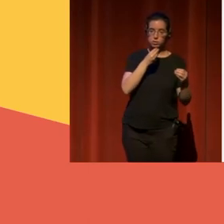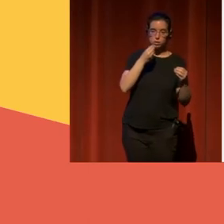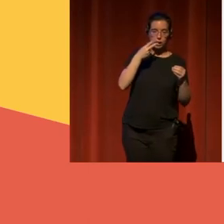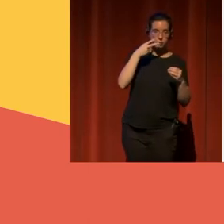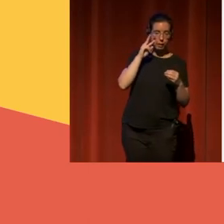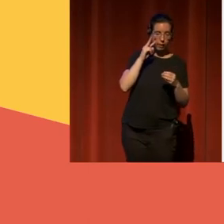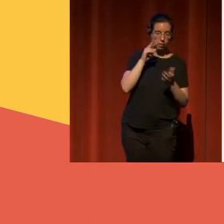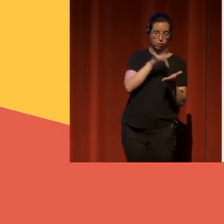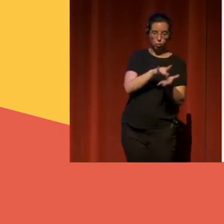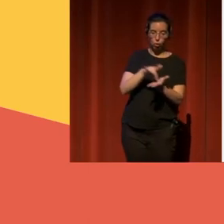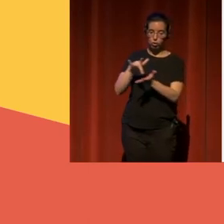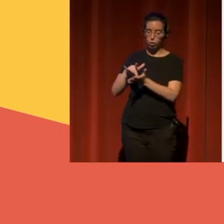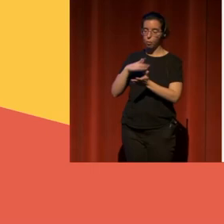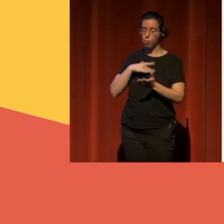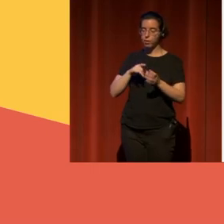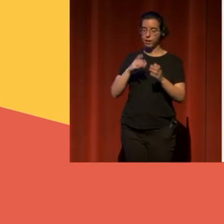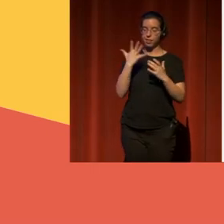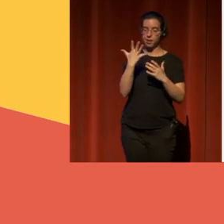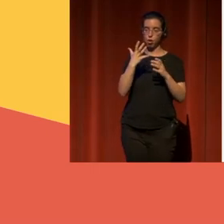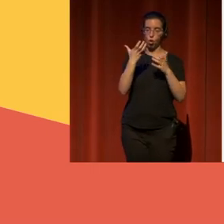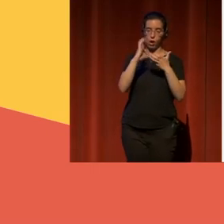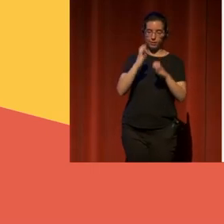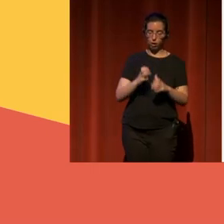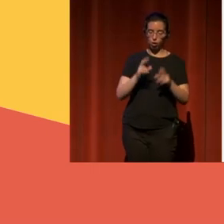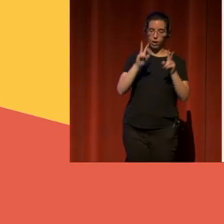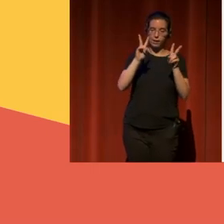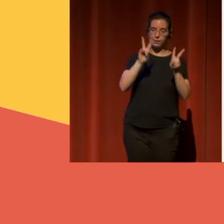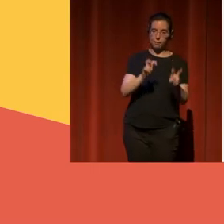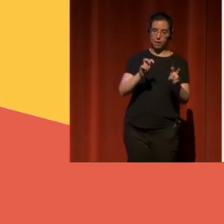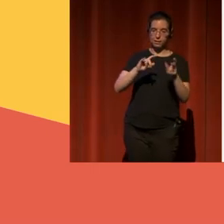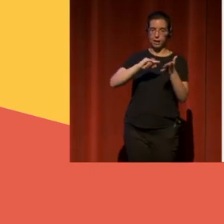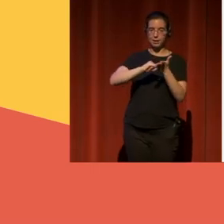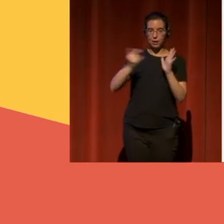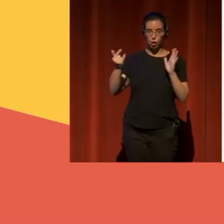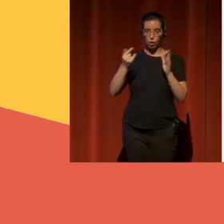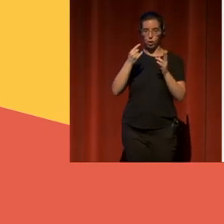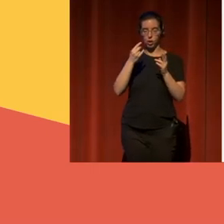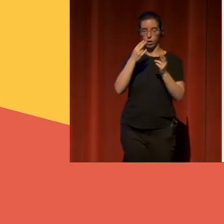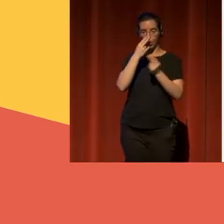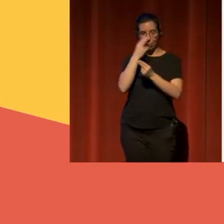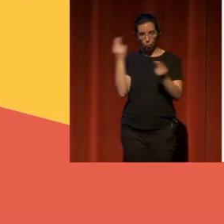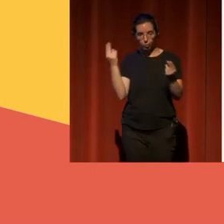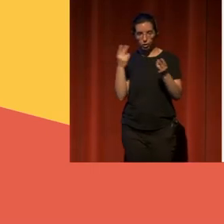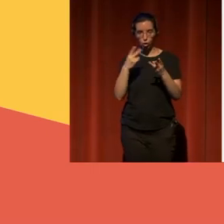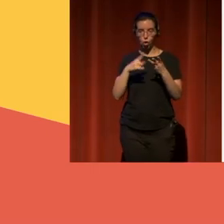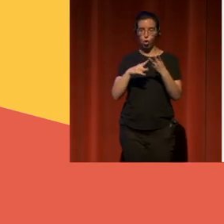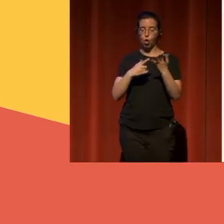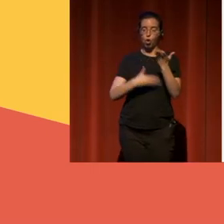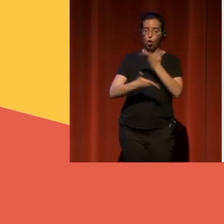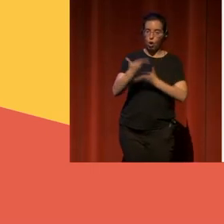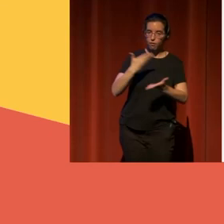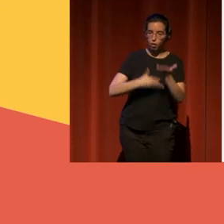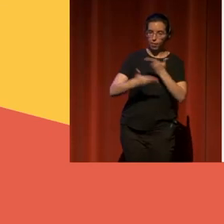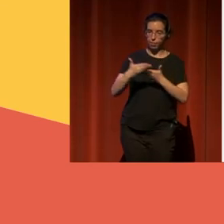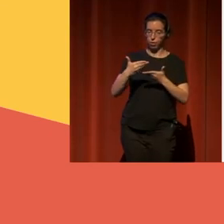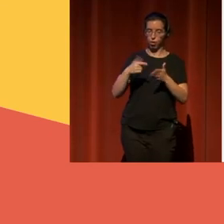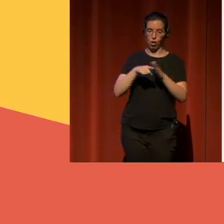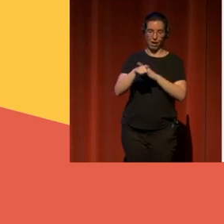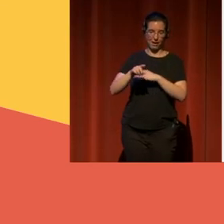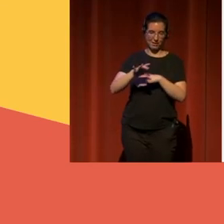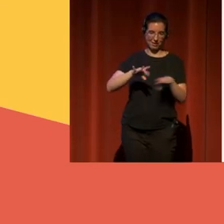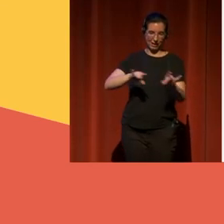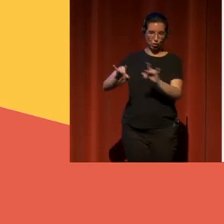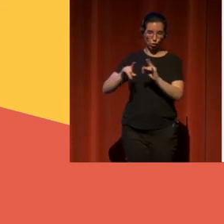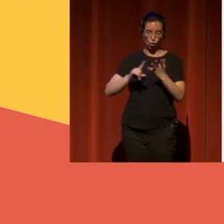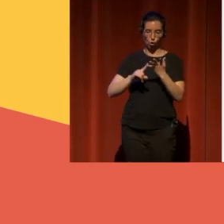cinco categorías: temáticas, tecnología, público destinatario, colaboración con otros agentes del territorio e impacto.